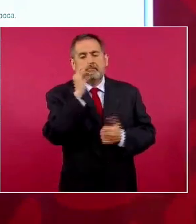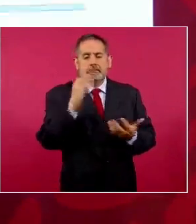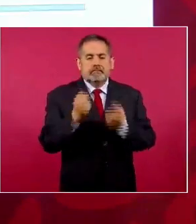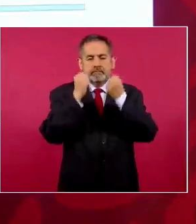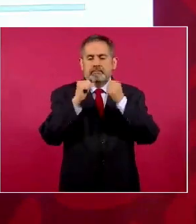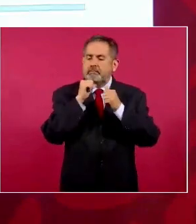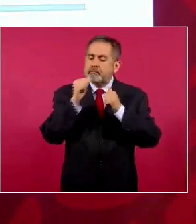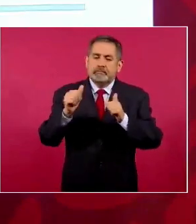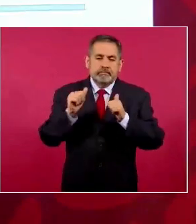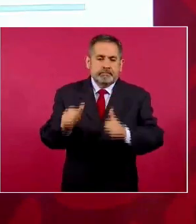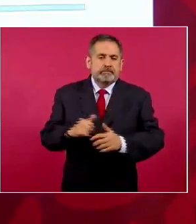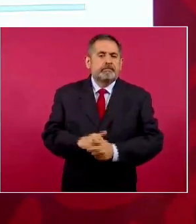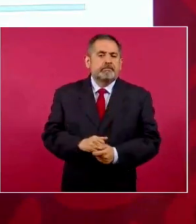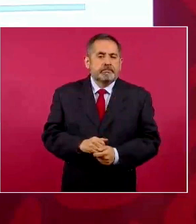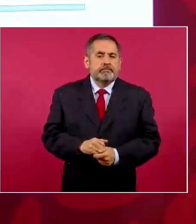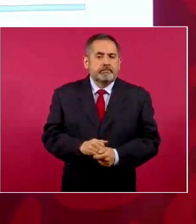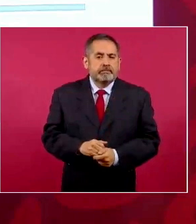Siguiente.